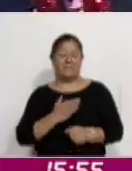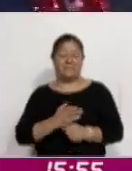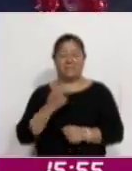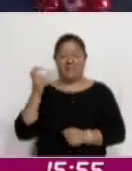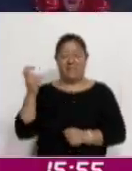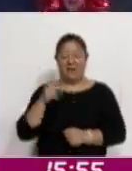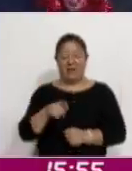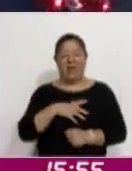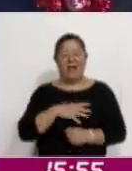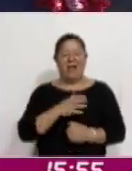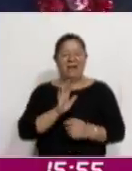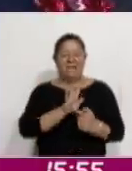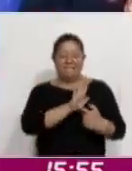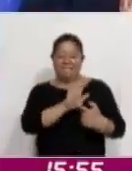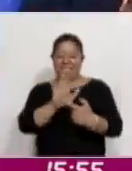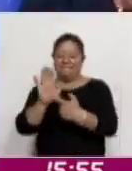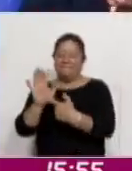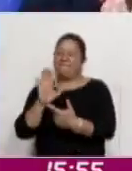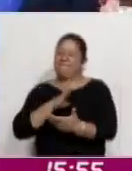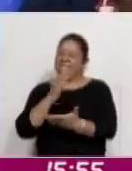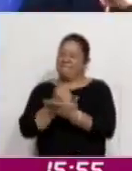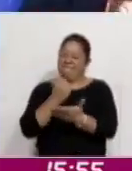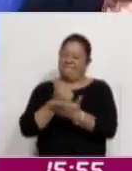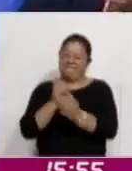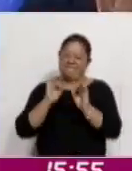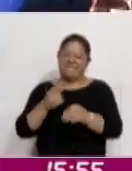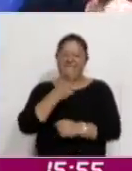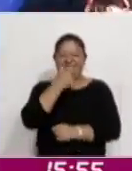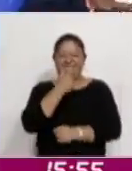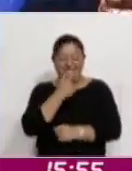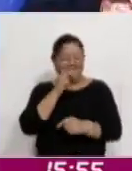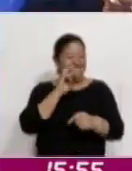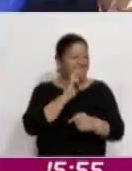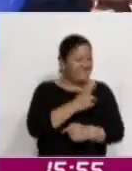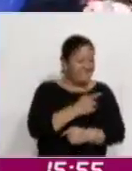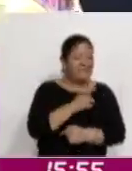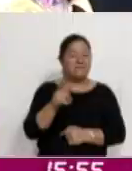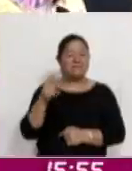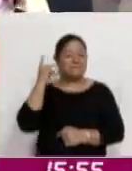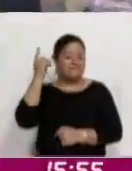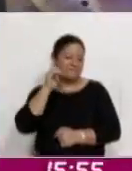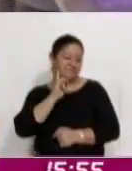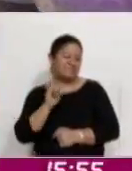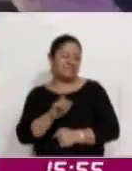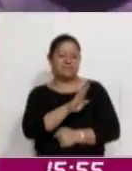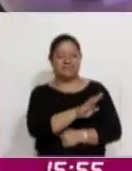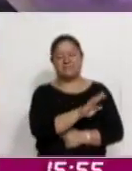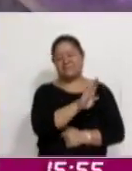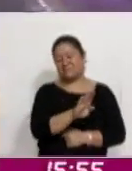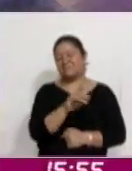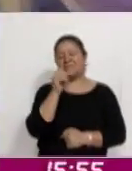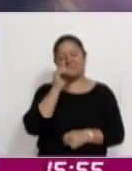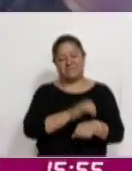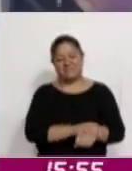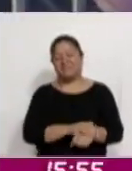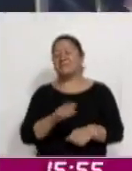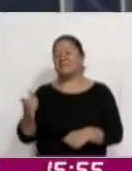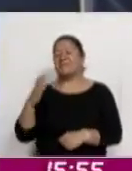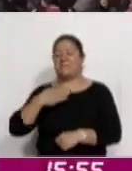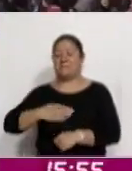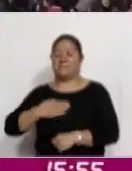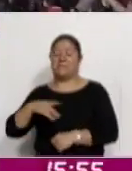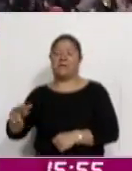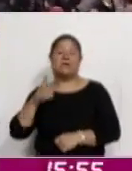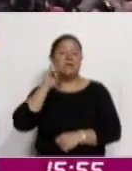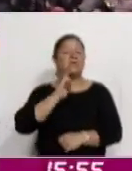personajes deleitaron al público con sus éxitos más conocidos como el vampiro Chimuelo, la princesa, Beli y Beto siempre amigos, el baño y la sirena, lo que